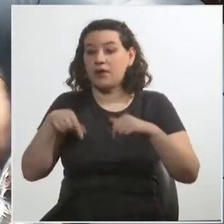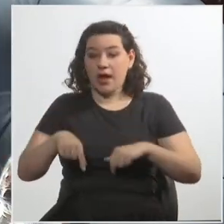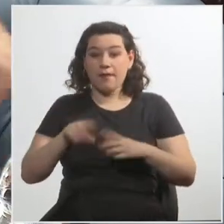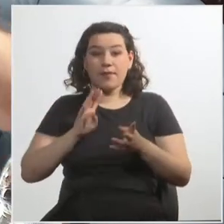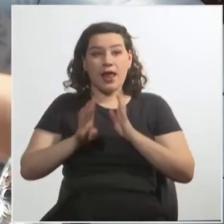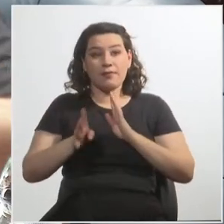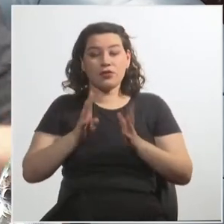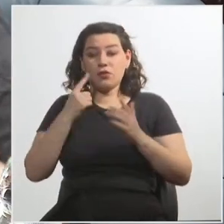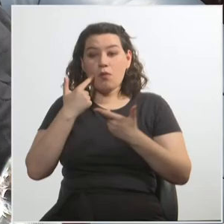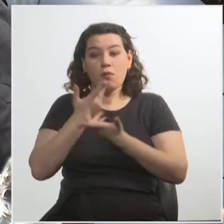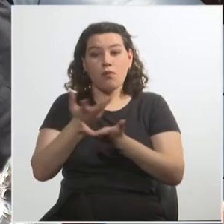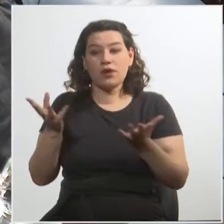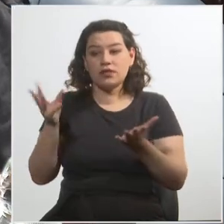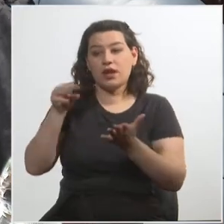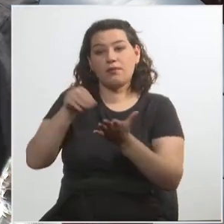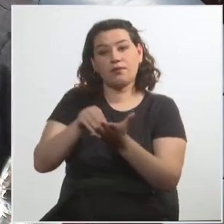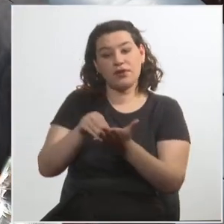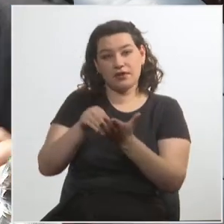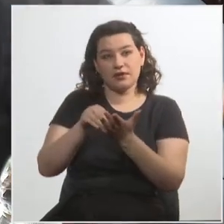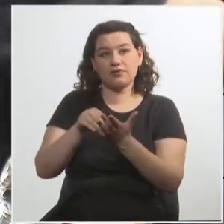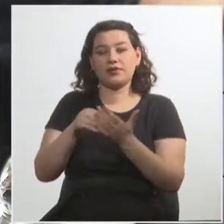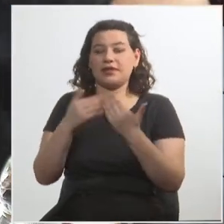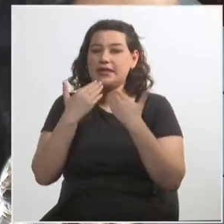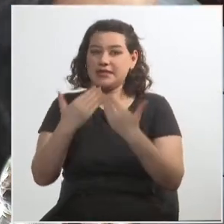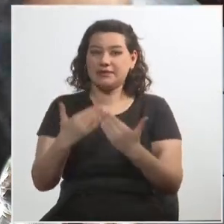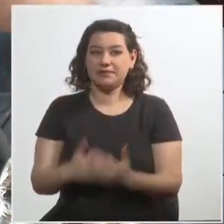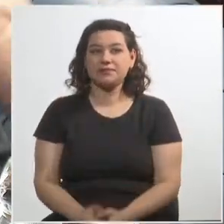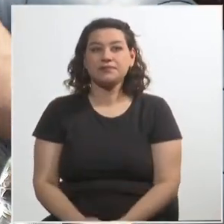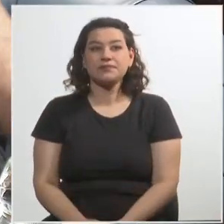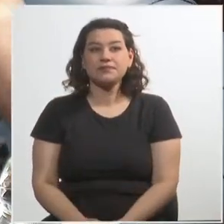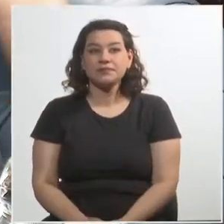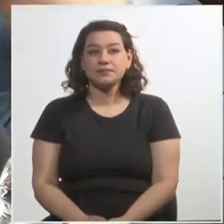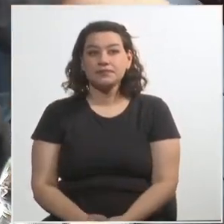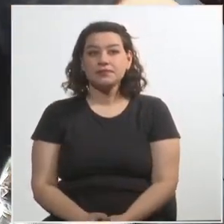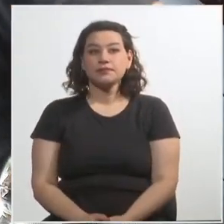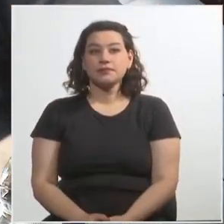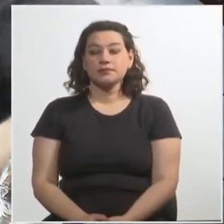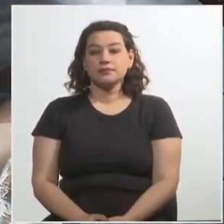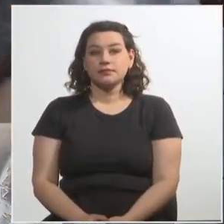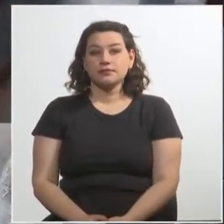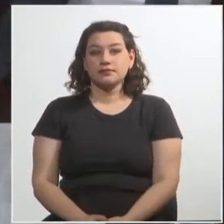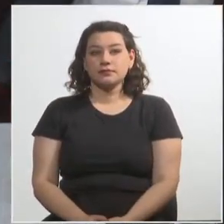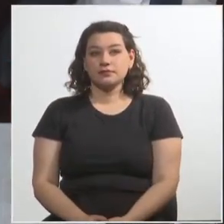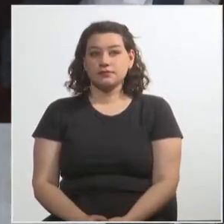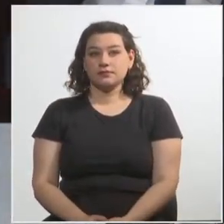marca en una dirección la la propuesta gracias senador